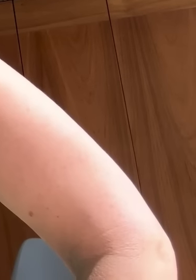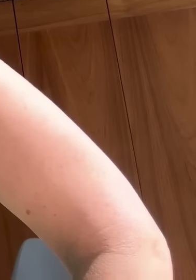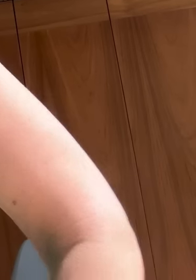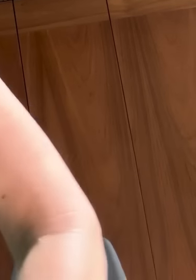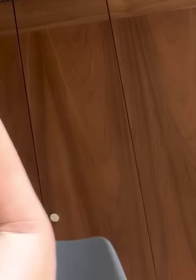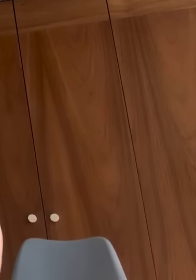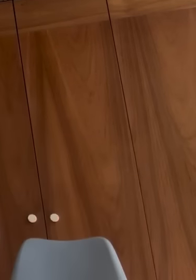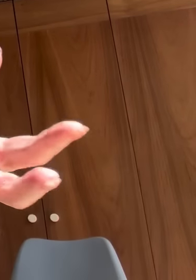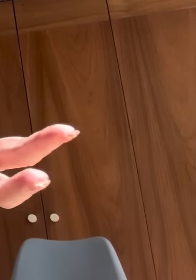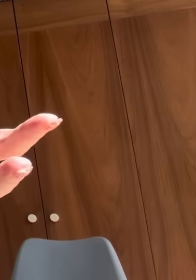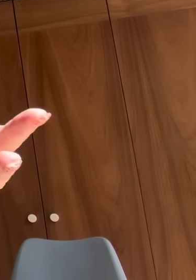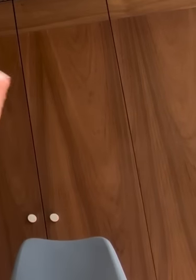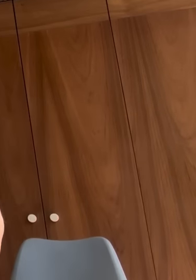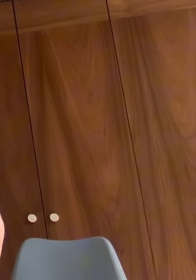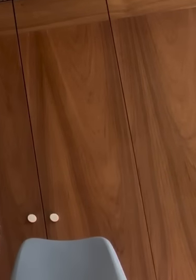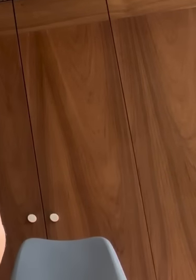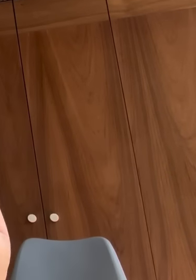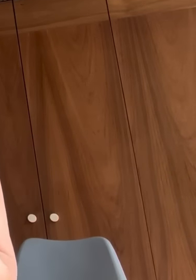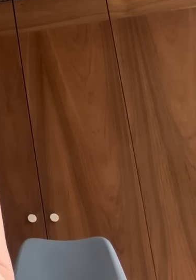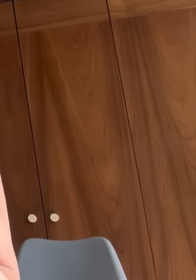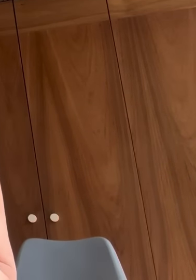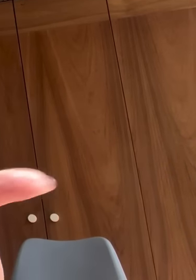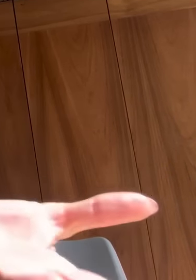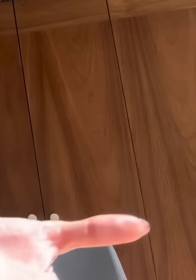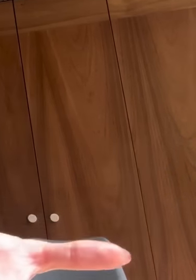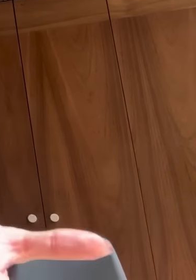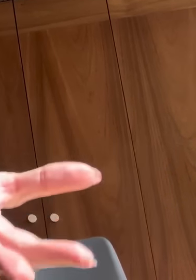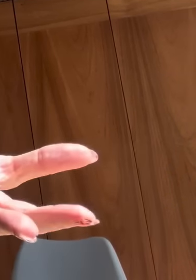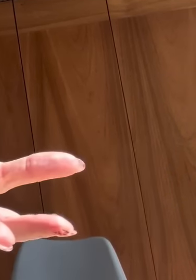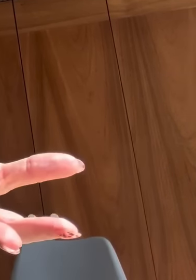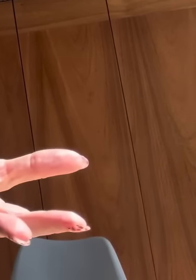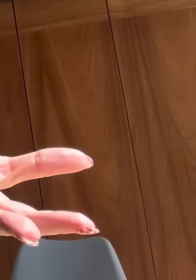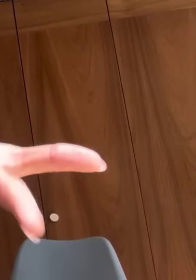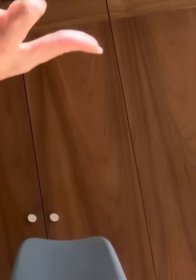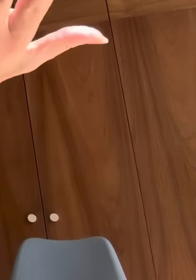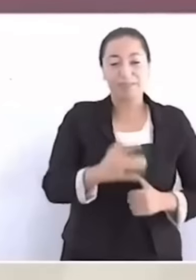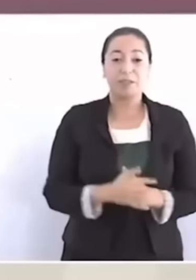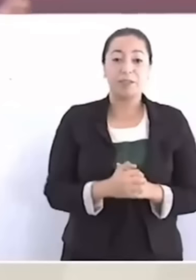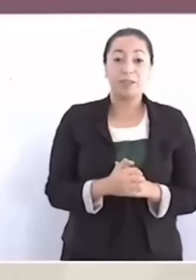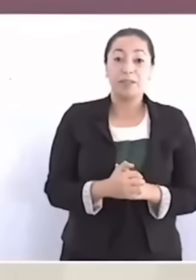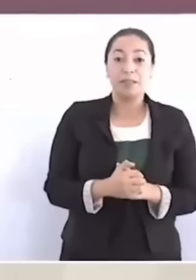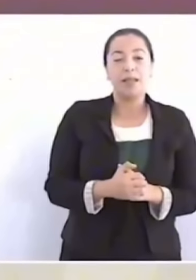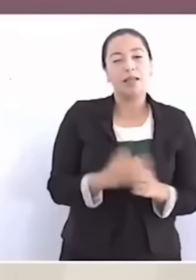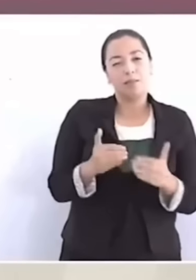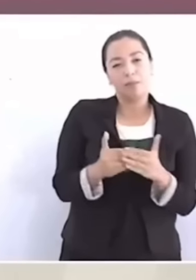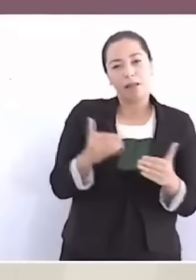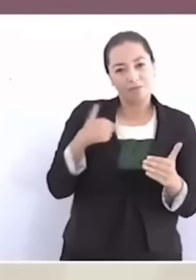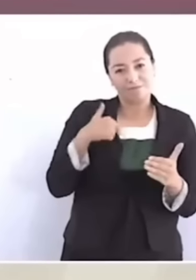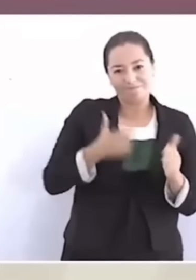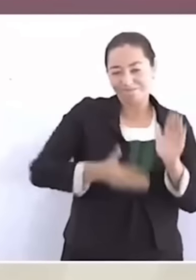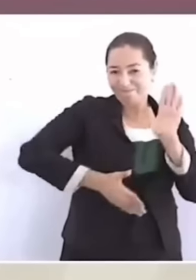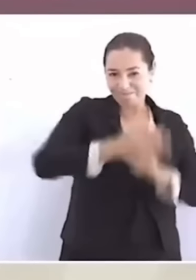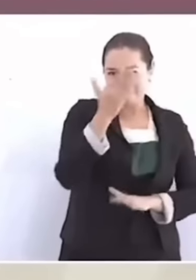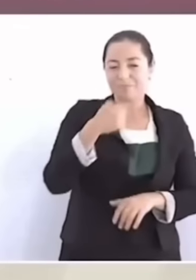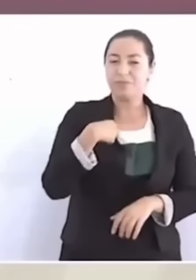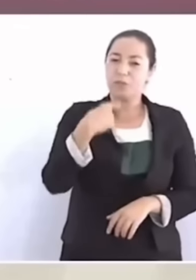muy funcional, porque se denuncian solos, siempre ha dicho él. Antes de irme, quiero dejarles